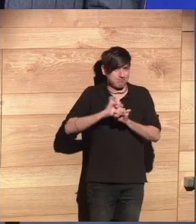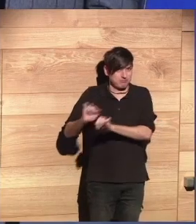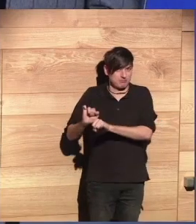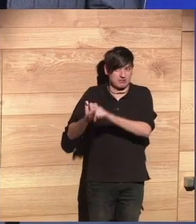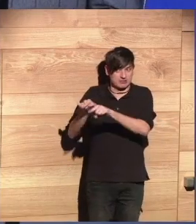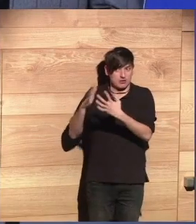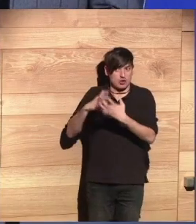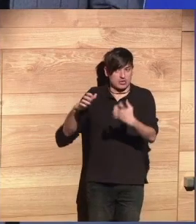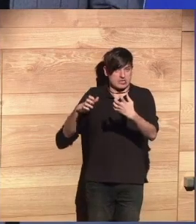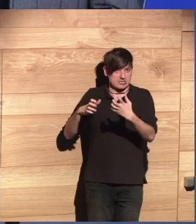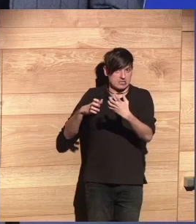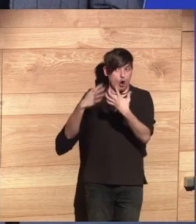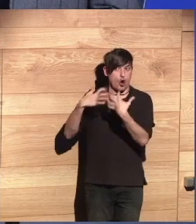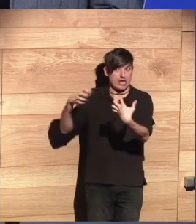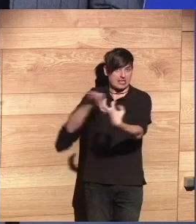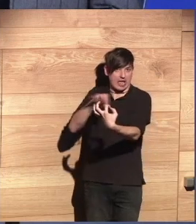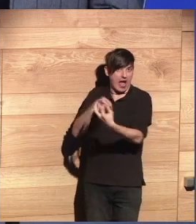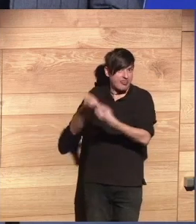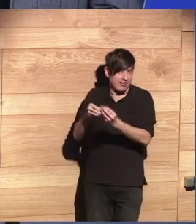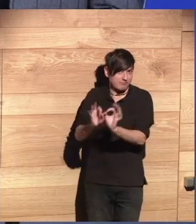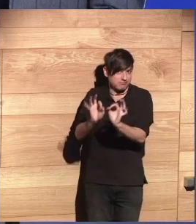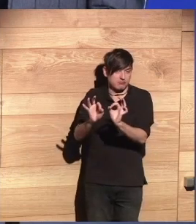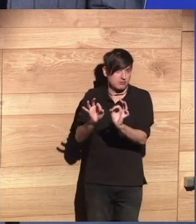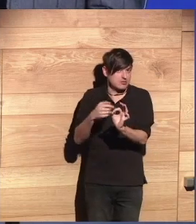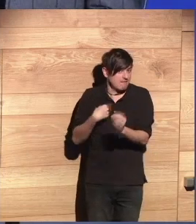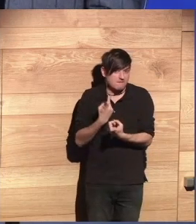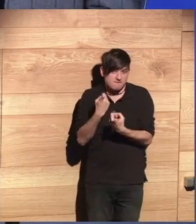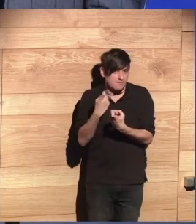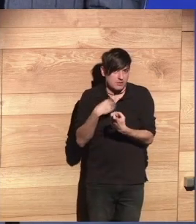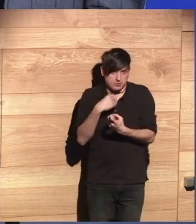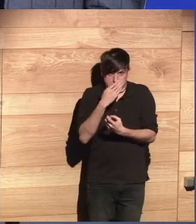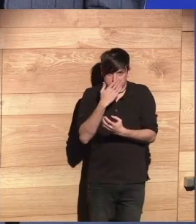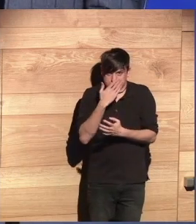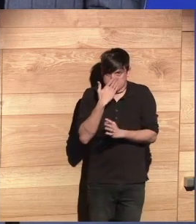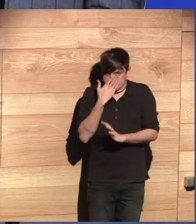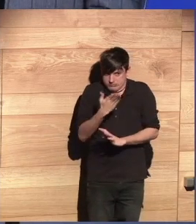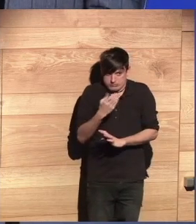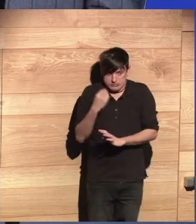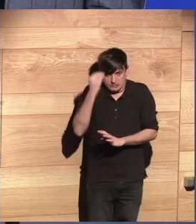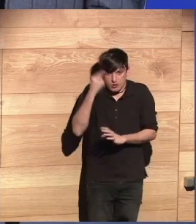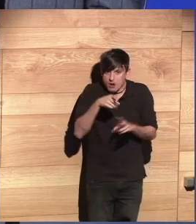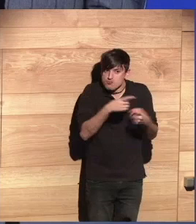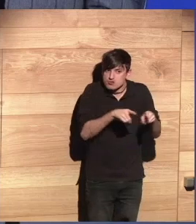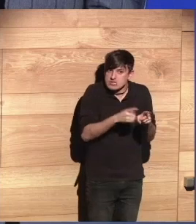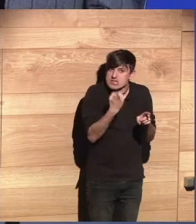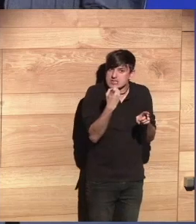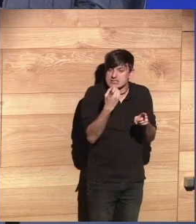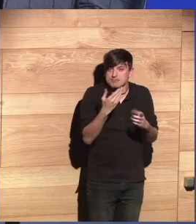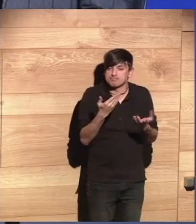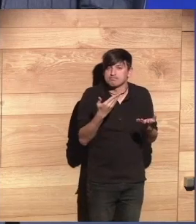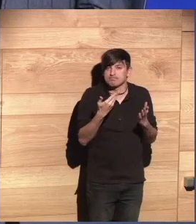aborda todo lo que hace de esta manera, esta orquesta. Es lo que necesitaba, pienso humildemente, esta música.